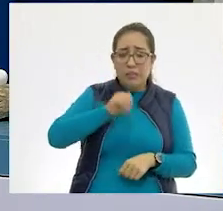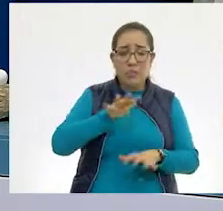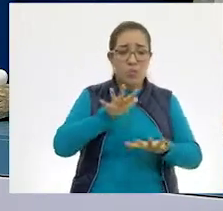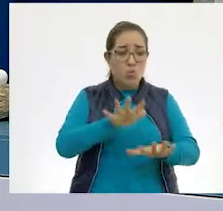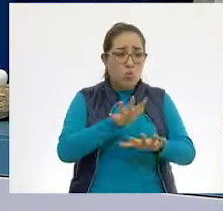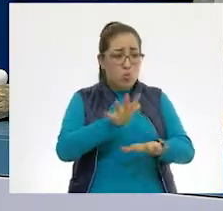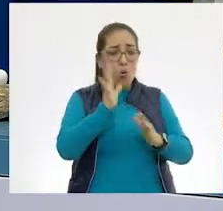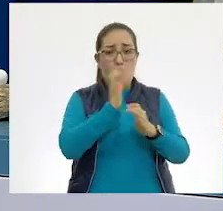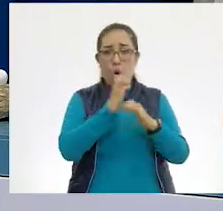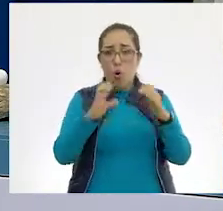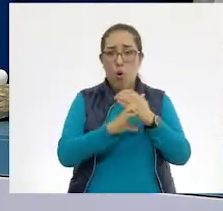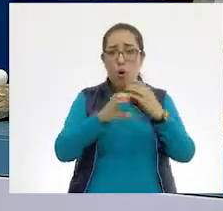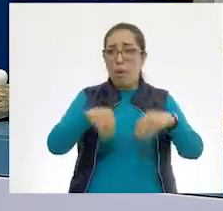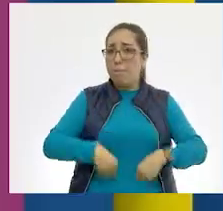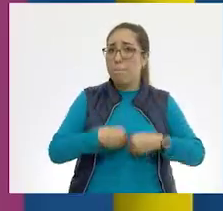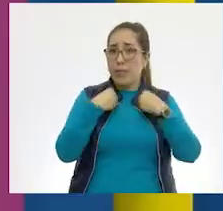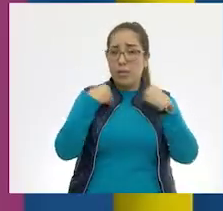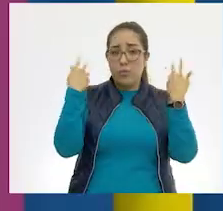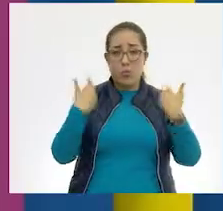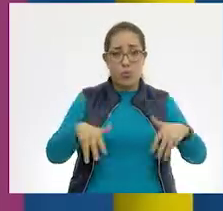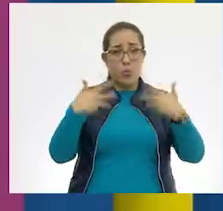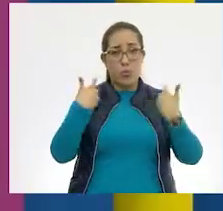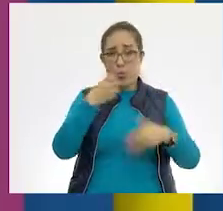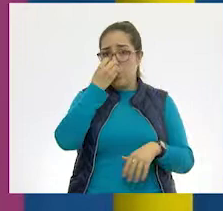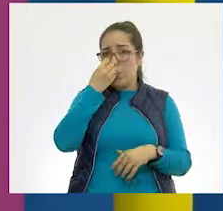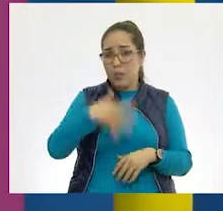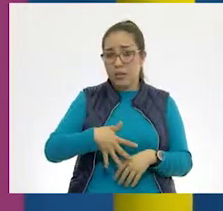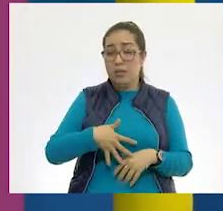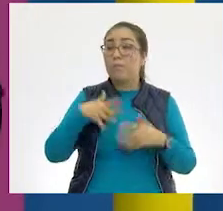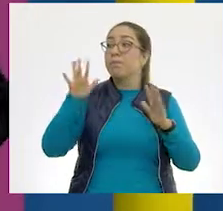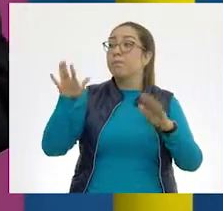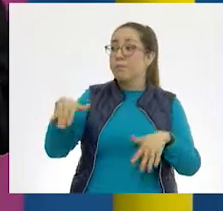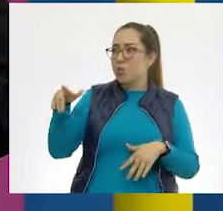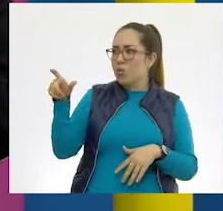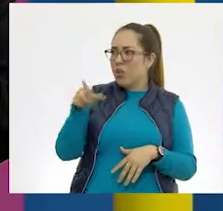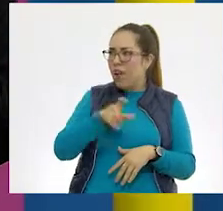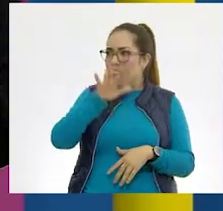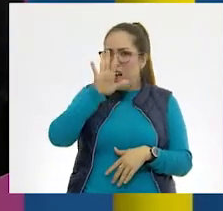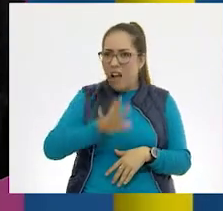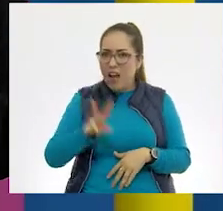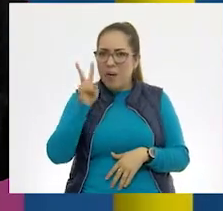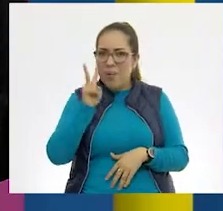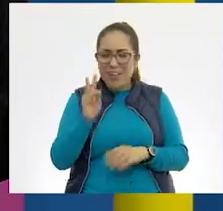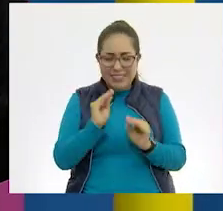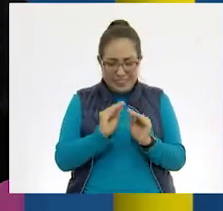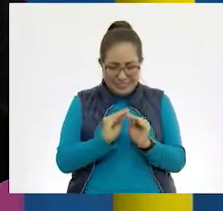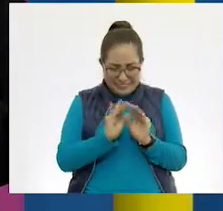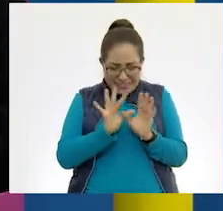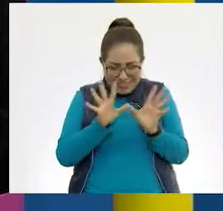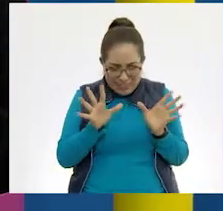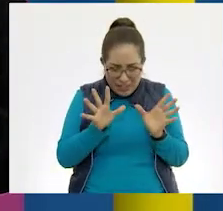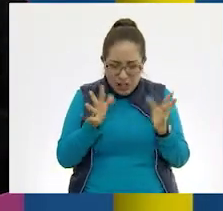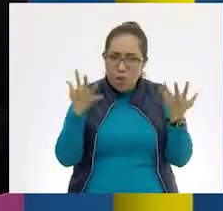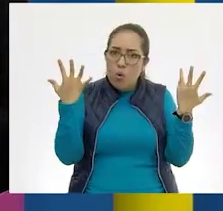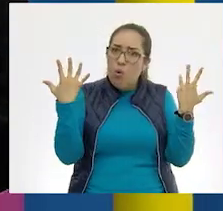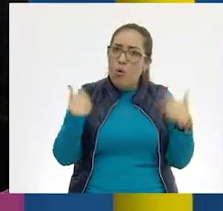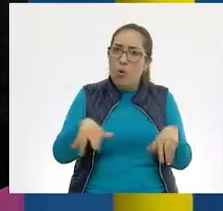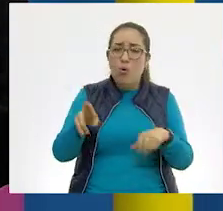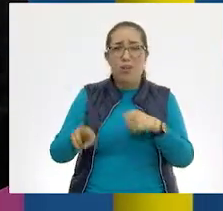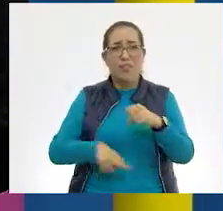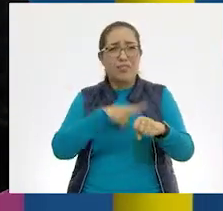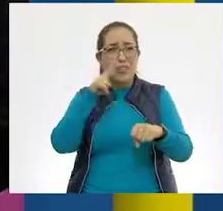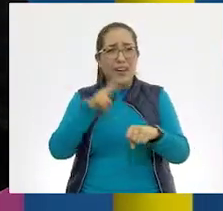maravillas de los seres vivos. Así es. Cuando parece que todo está muy claro, la naturaleza nos